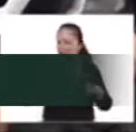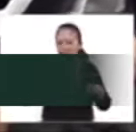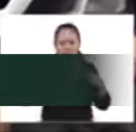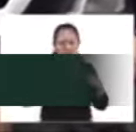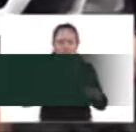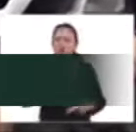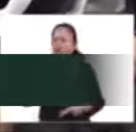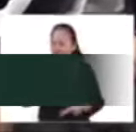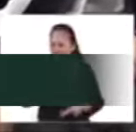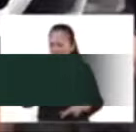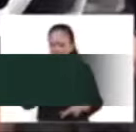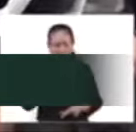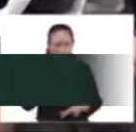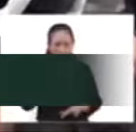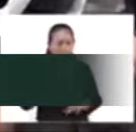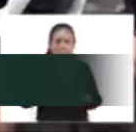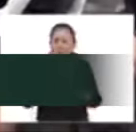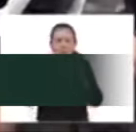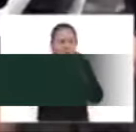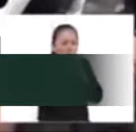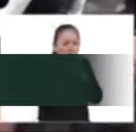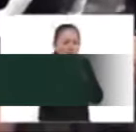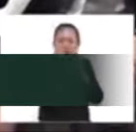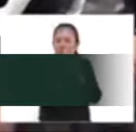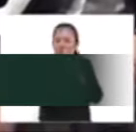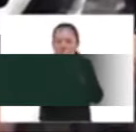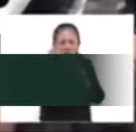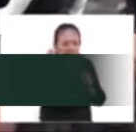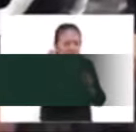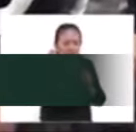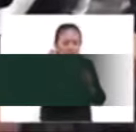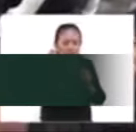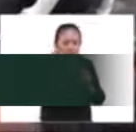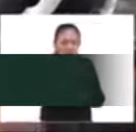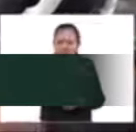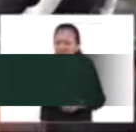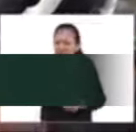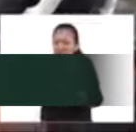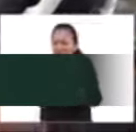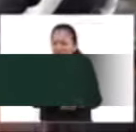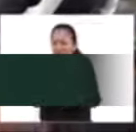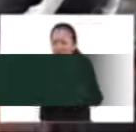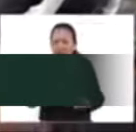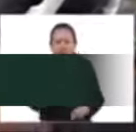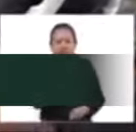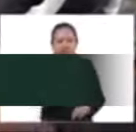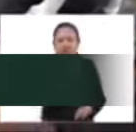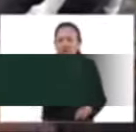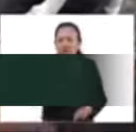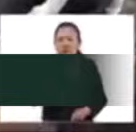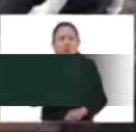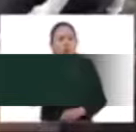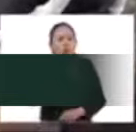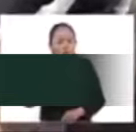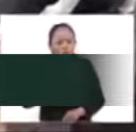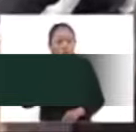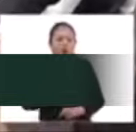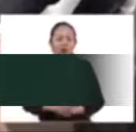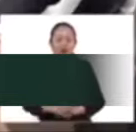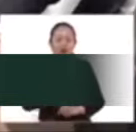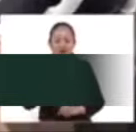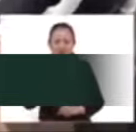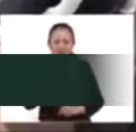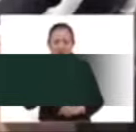de otras ciudades de nuestro continente la tarjeta de movilidad integrada que, afirmó, ha permitido recuperar